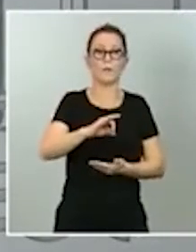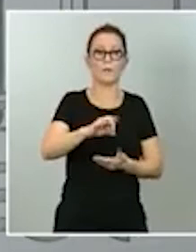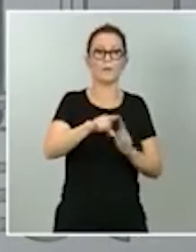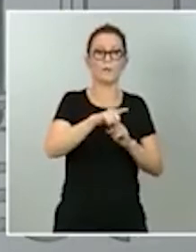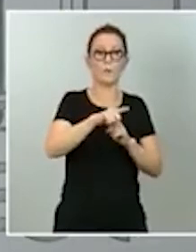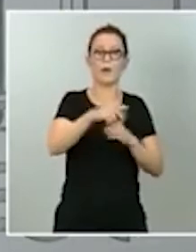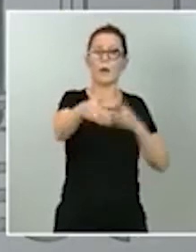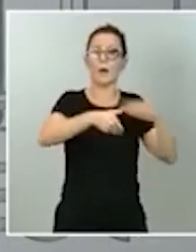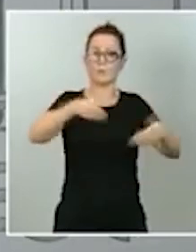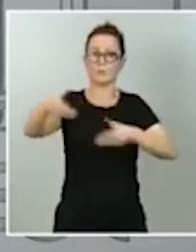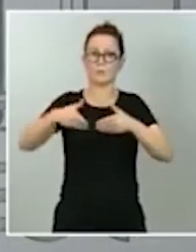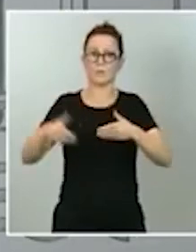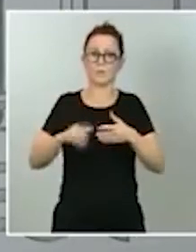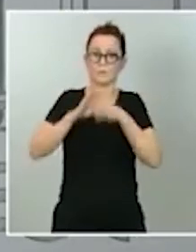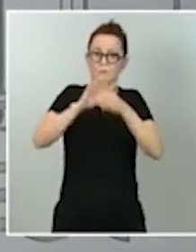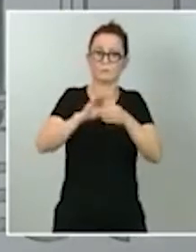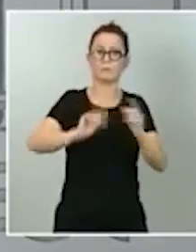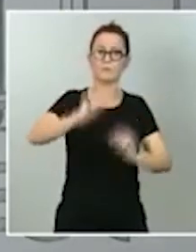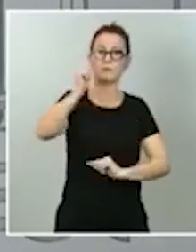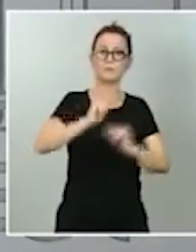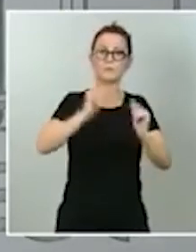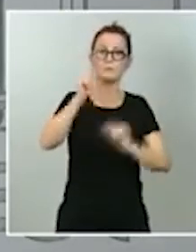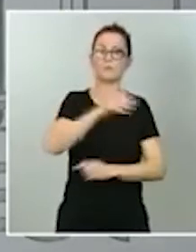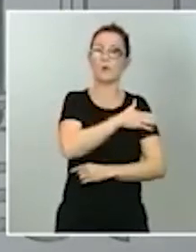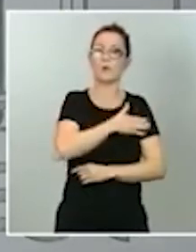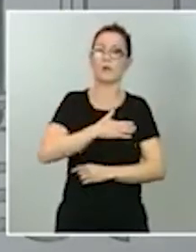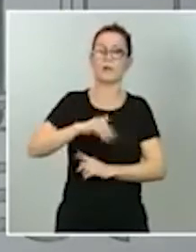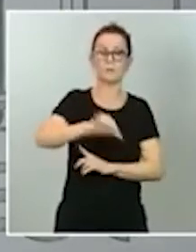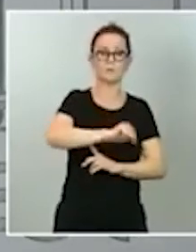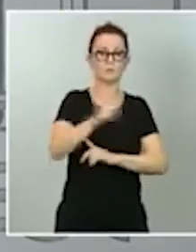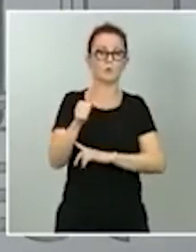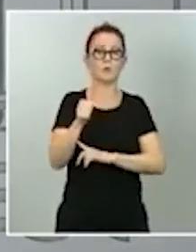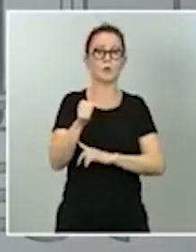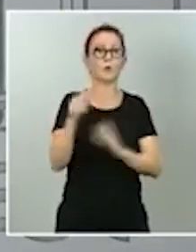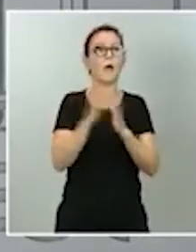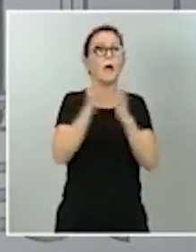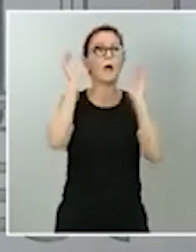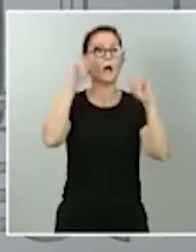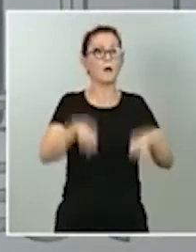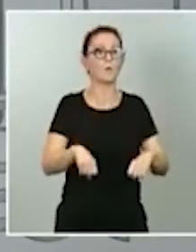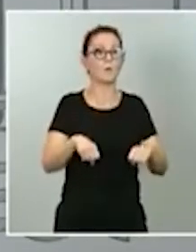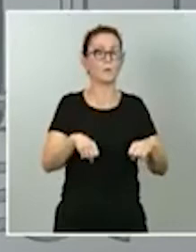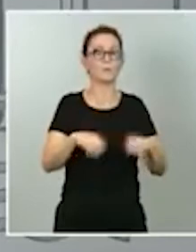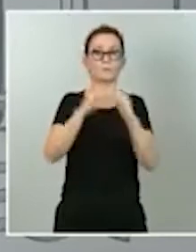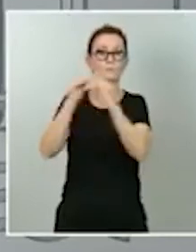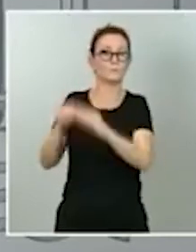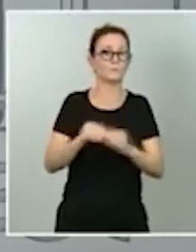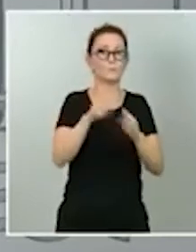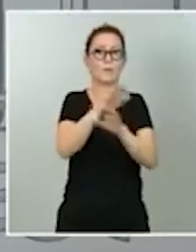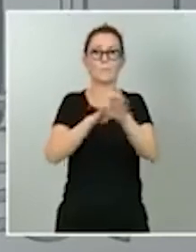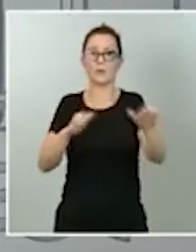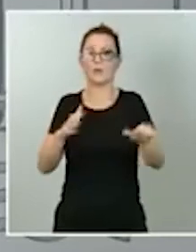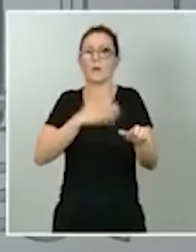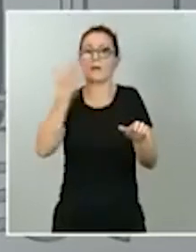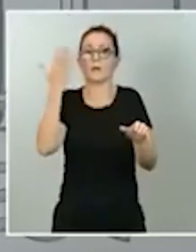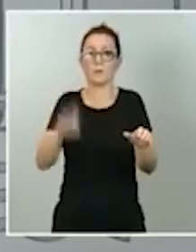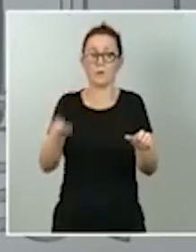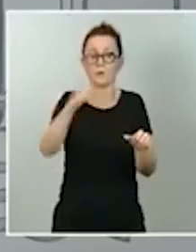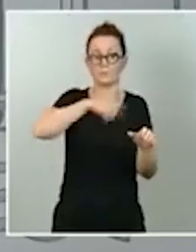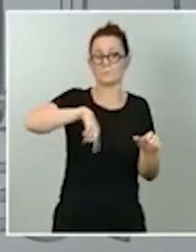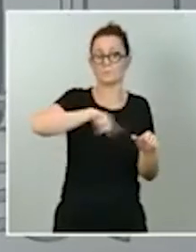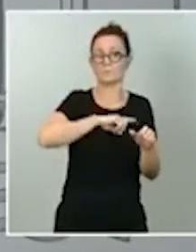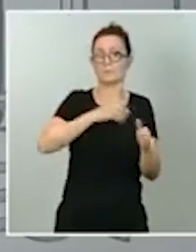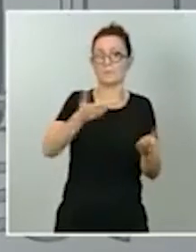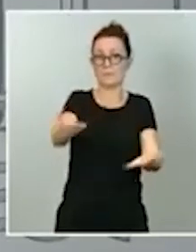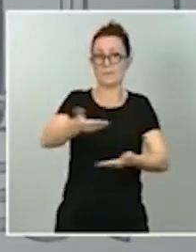salga adelante con el mayor apoyo con él por consenso posible y por tanto desde aquí nuestra invitación porque hoy como ven en la